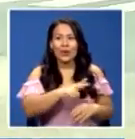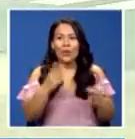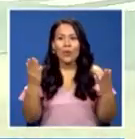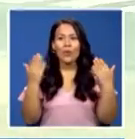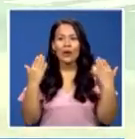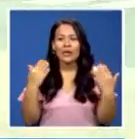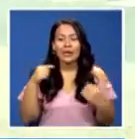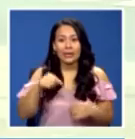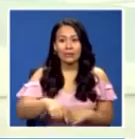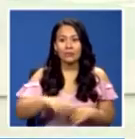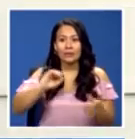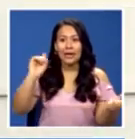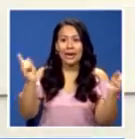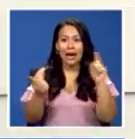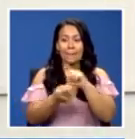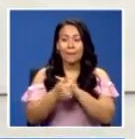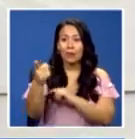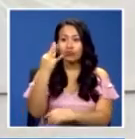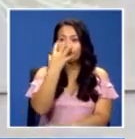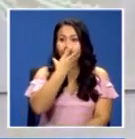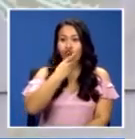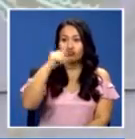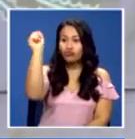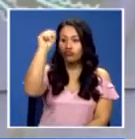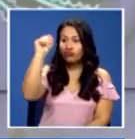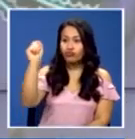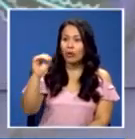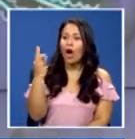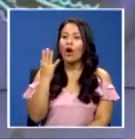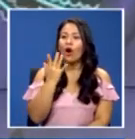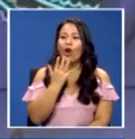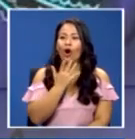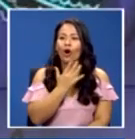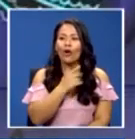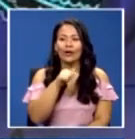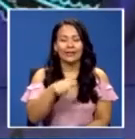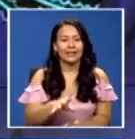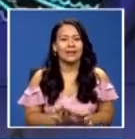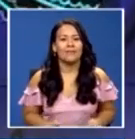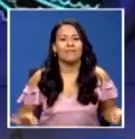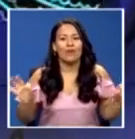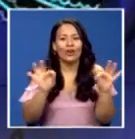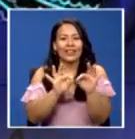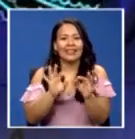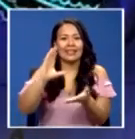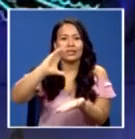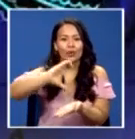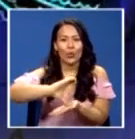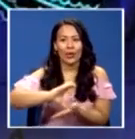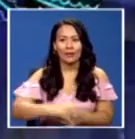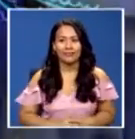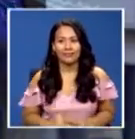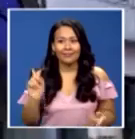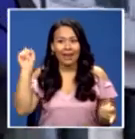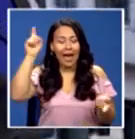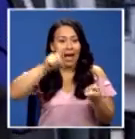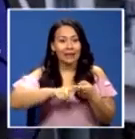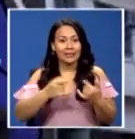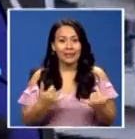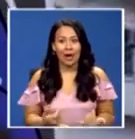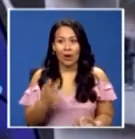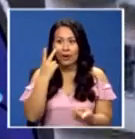se transforma en un arte urbano que le da color a este punto importante de la ciudad hasta el momento se han